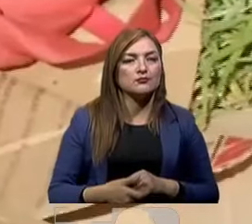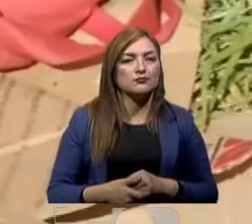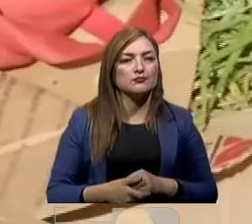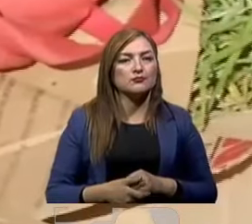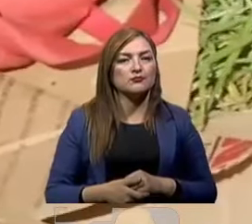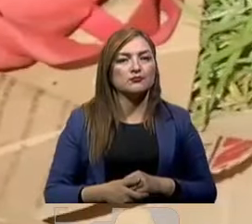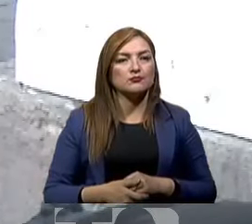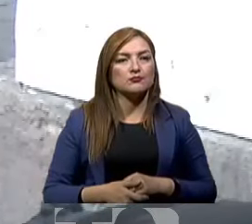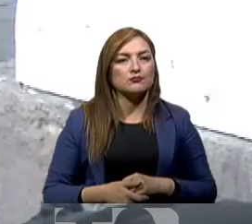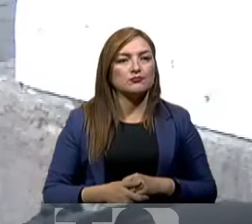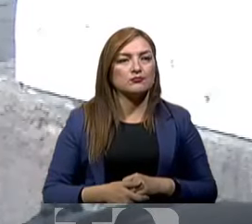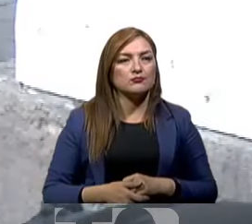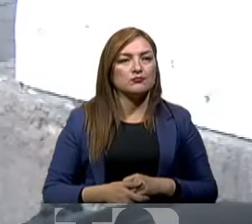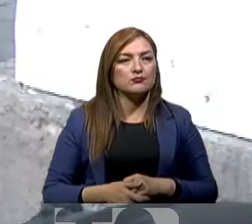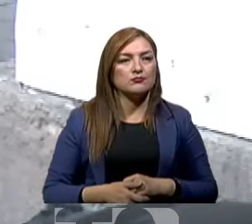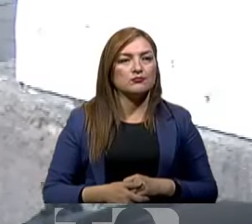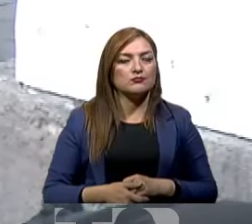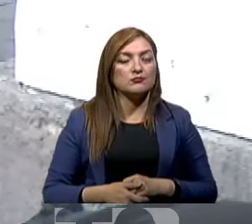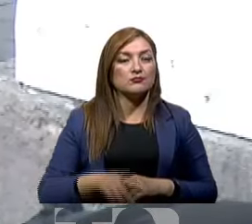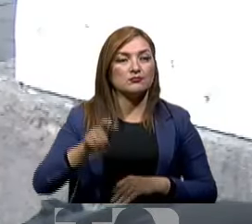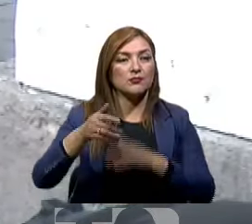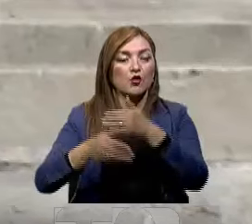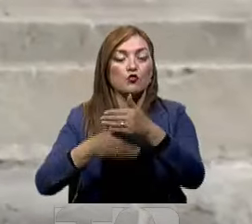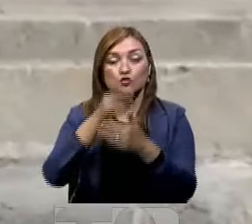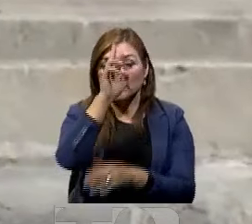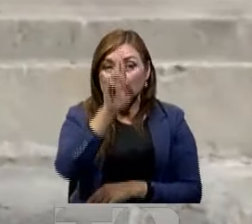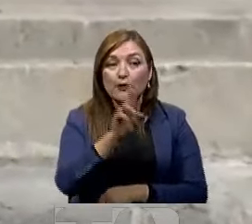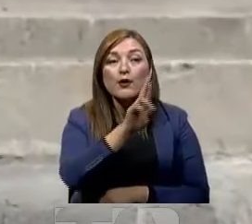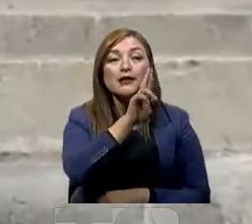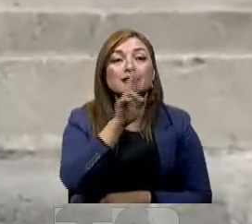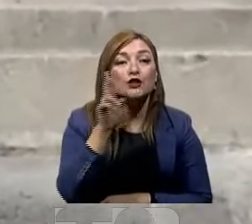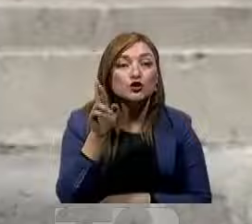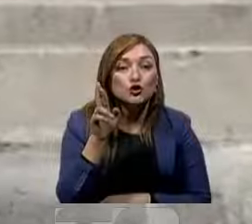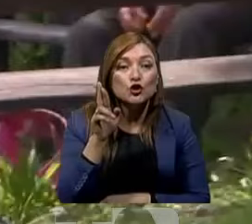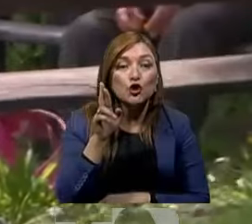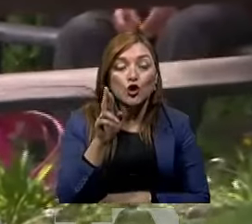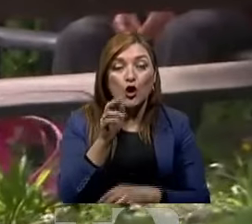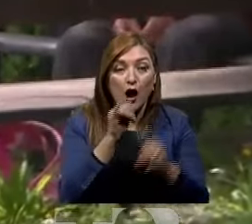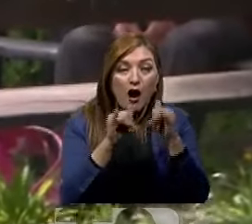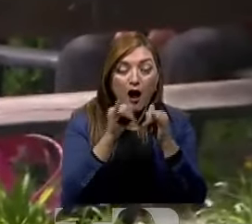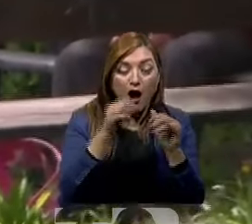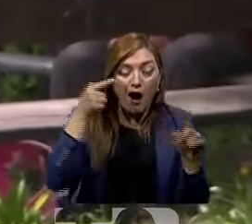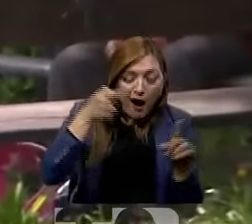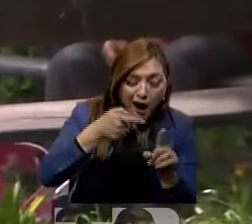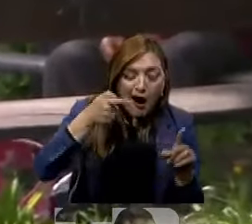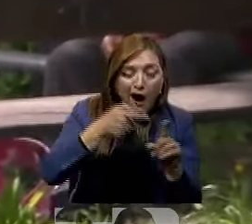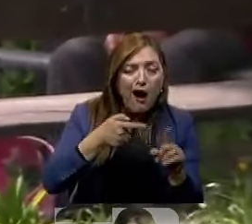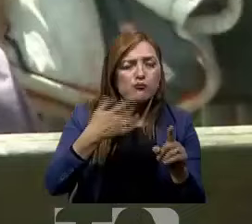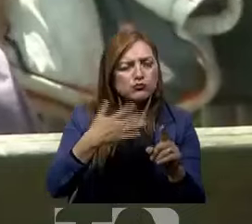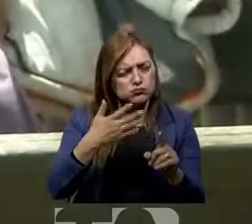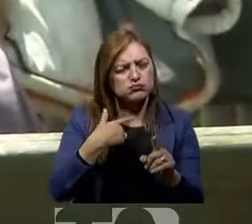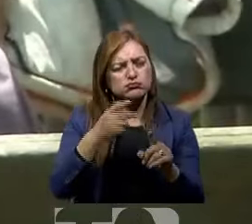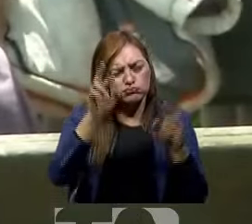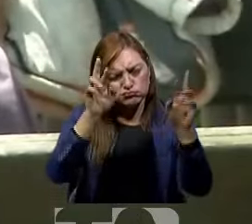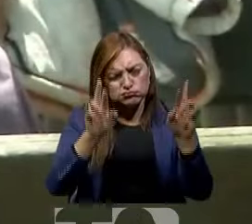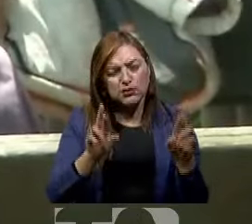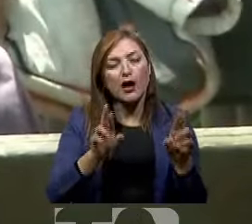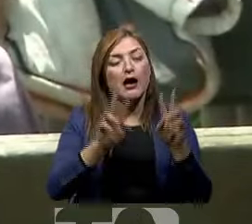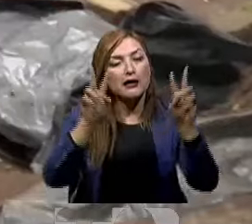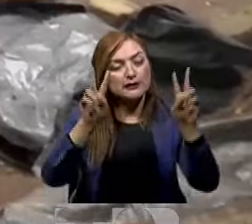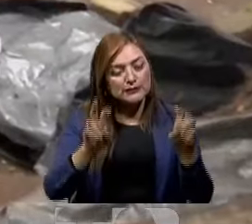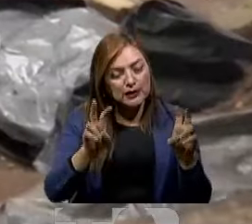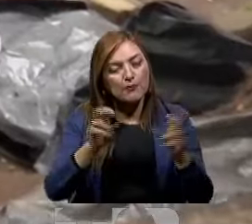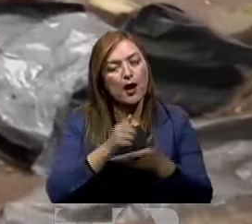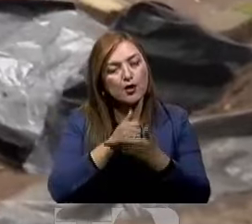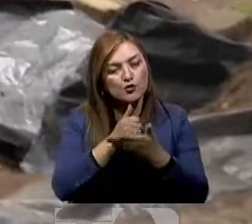no se logrará cerrar hasta que exista un proceso de rehabilitación público para estas personas que se encuentran condenadas a las